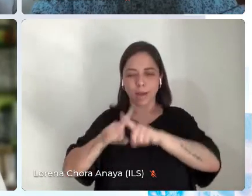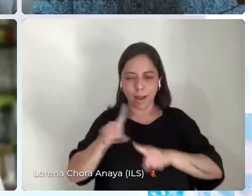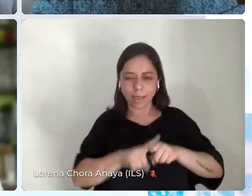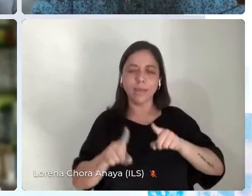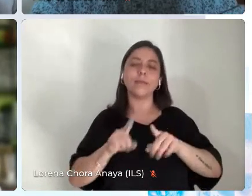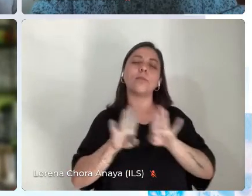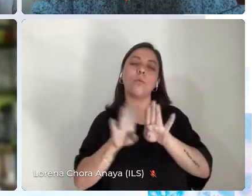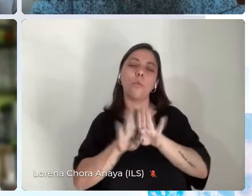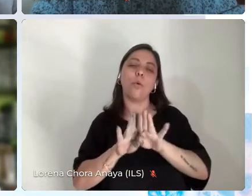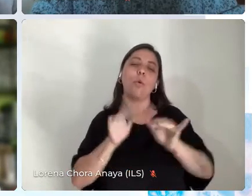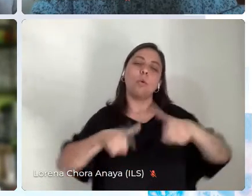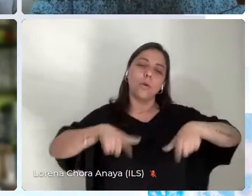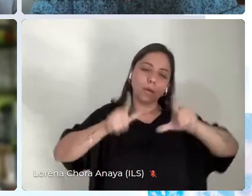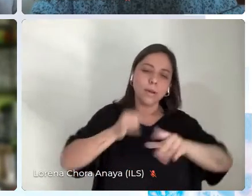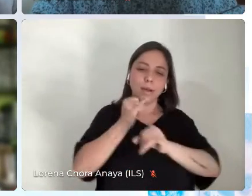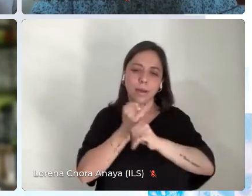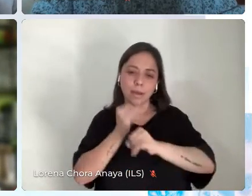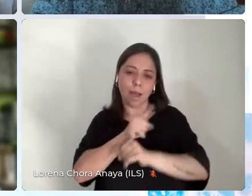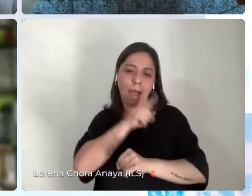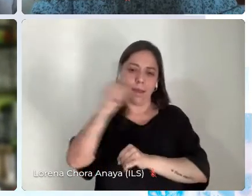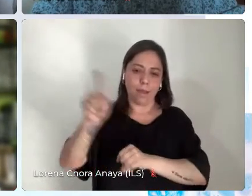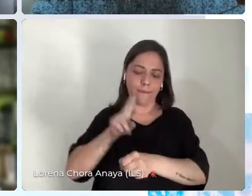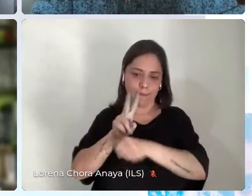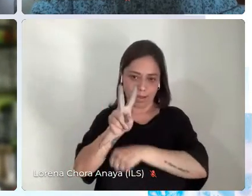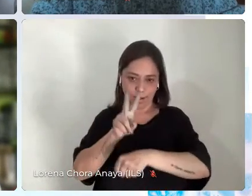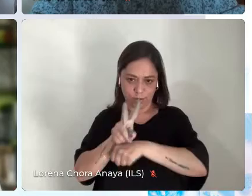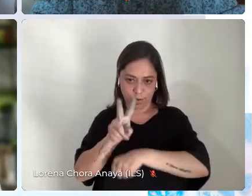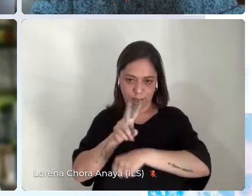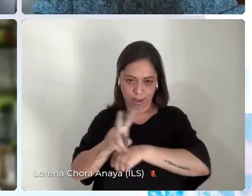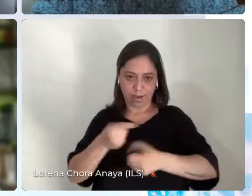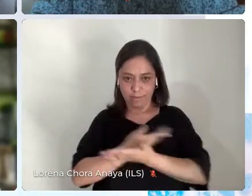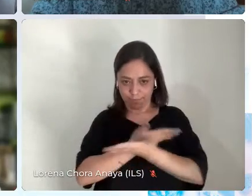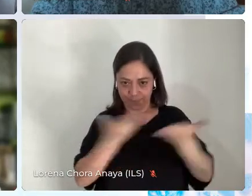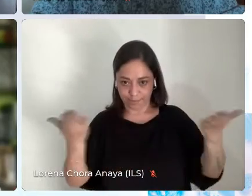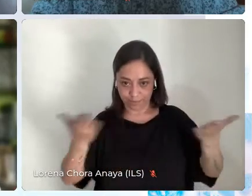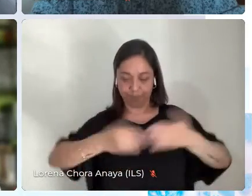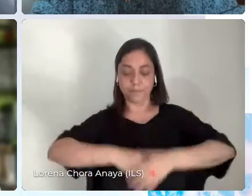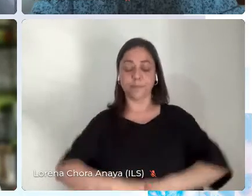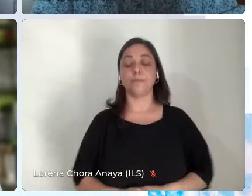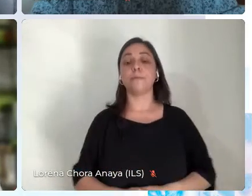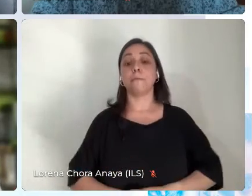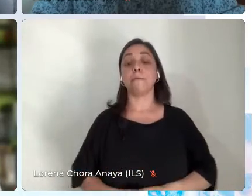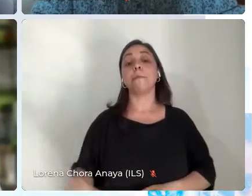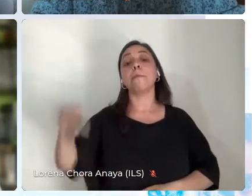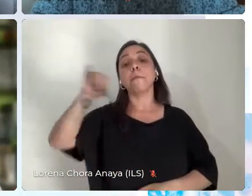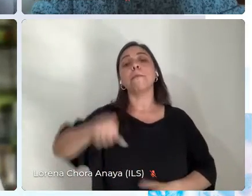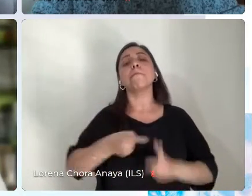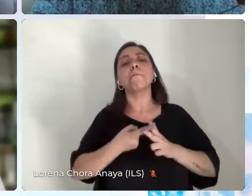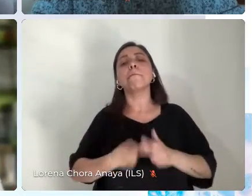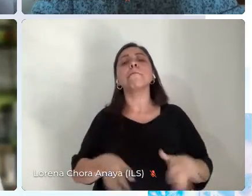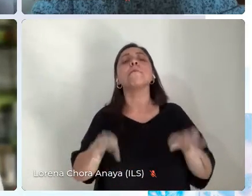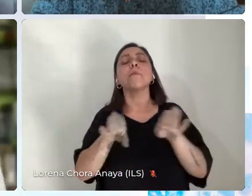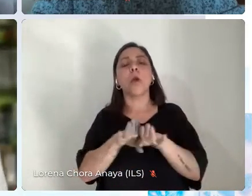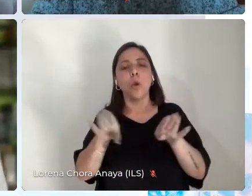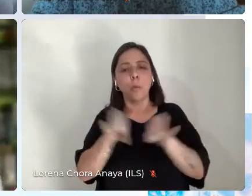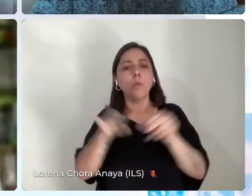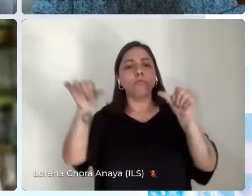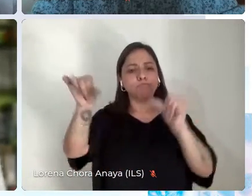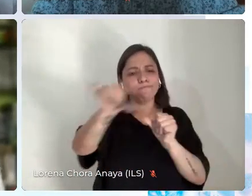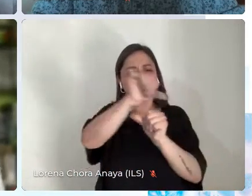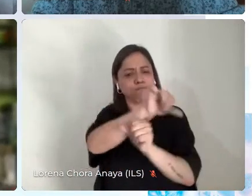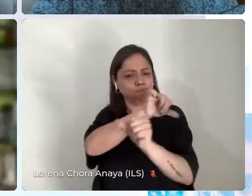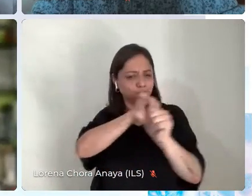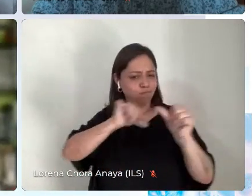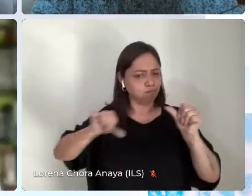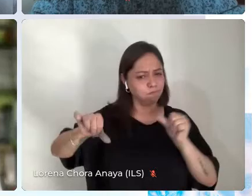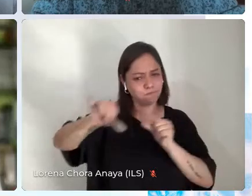Venezuela. Vamos a empezar con una primera ronda donde ellos nos van a compartir estas